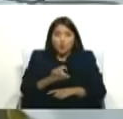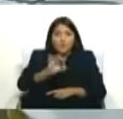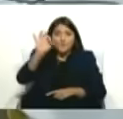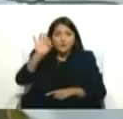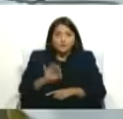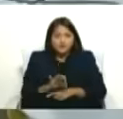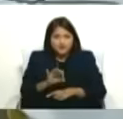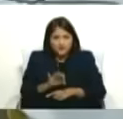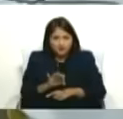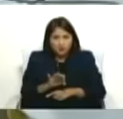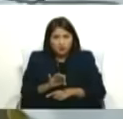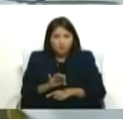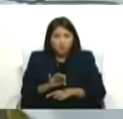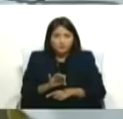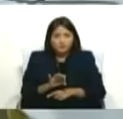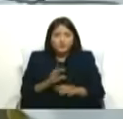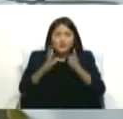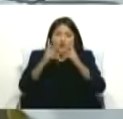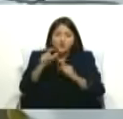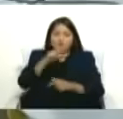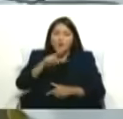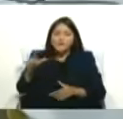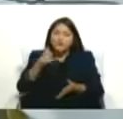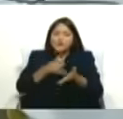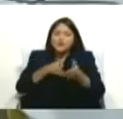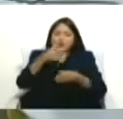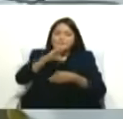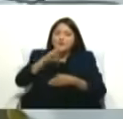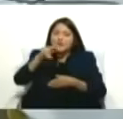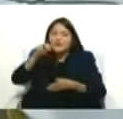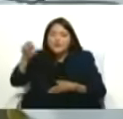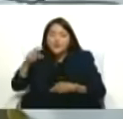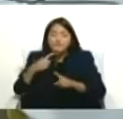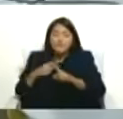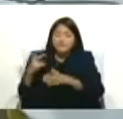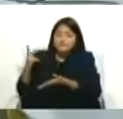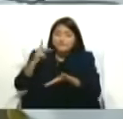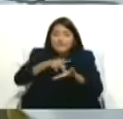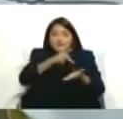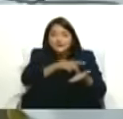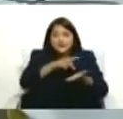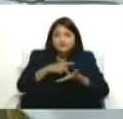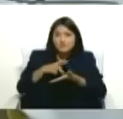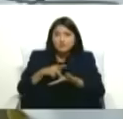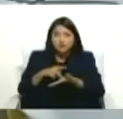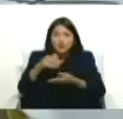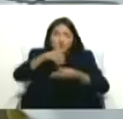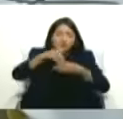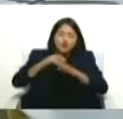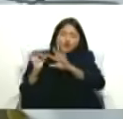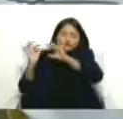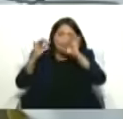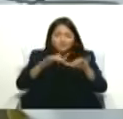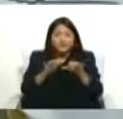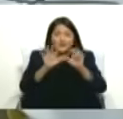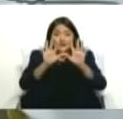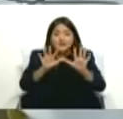51.01% del padrón electoral, con una participación de